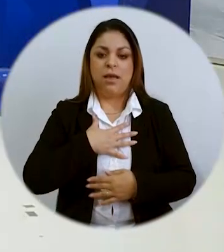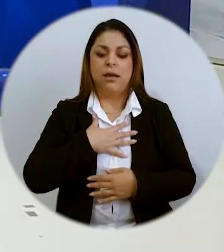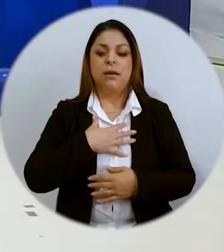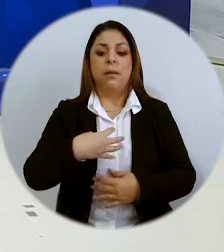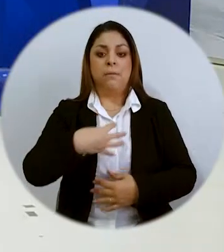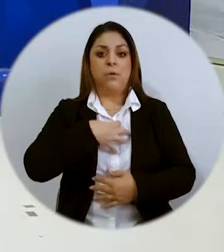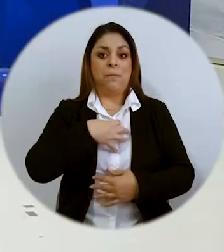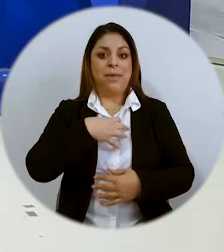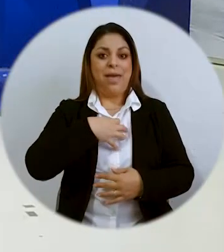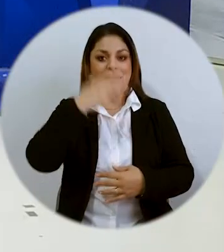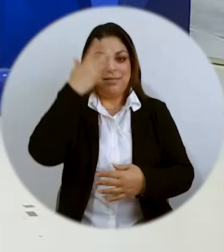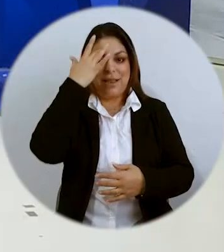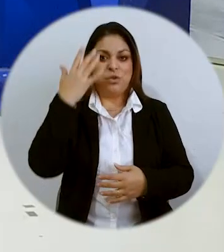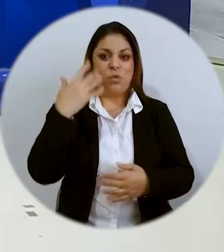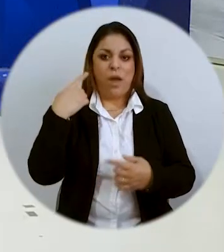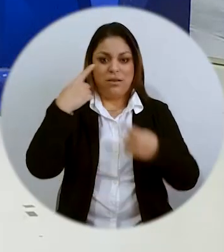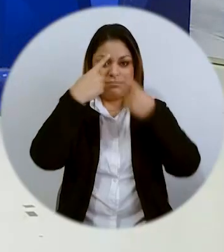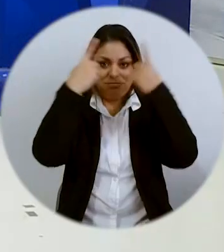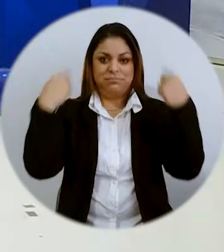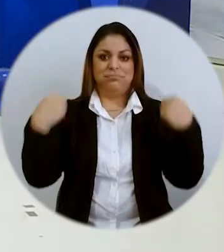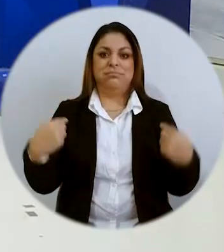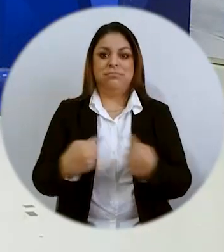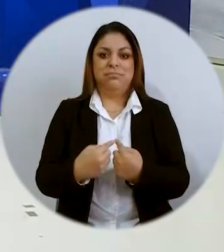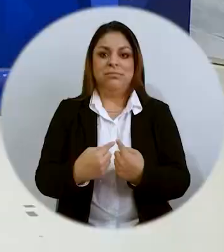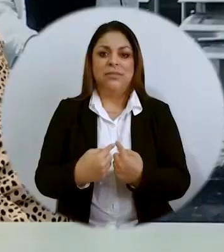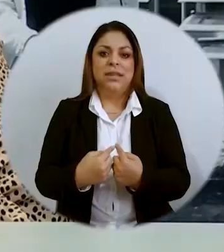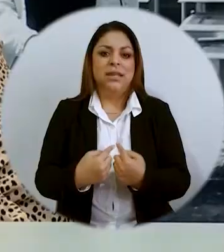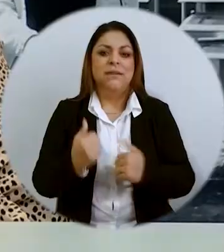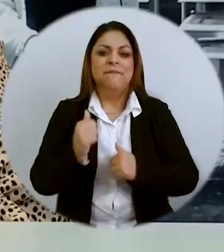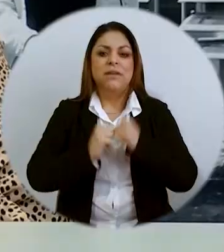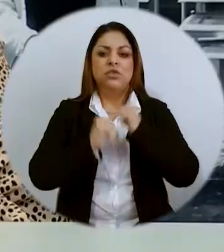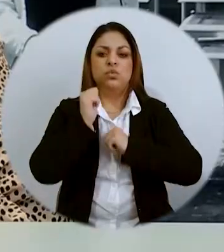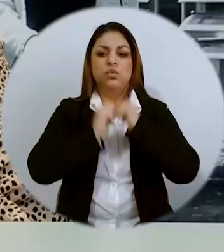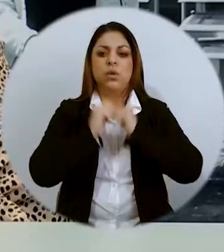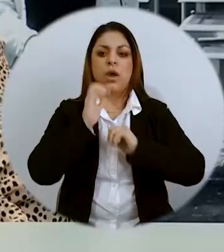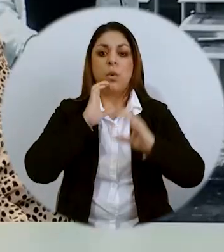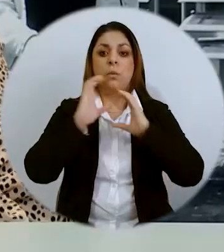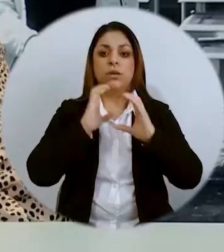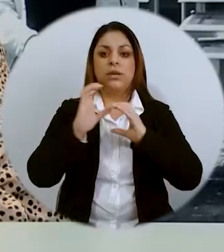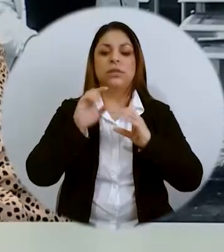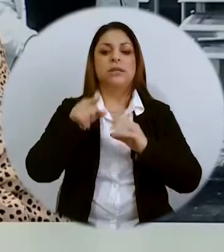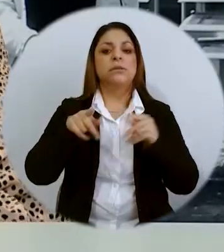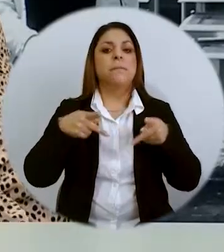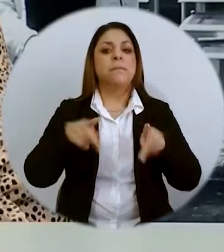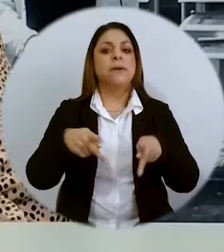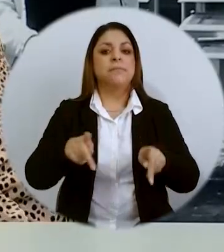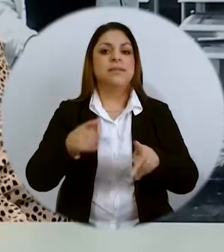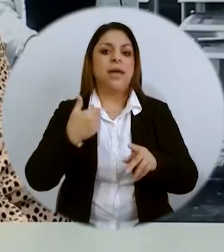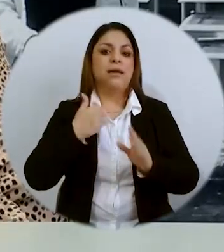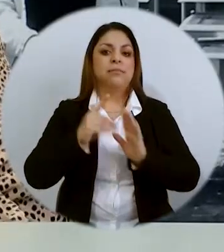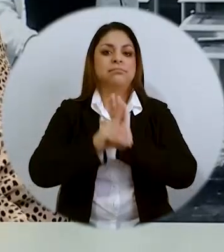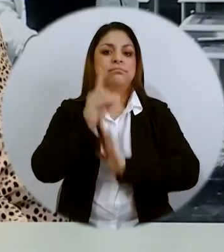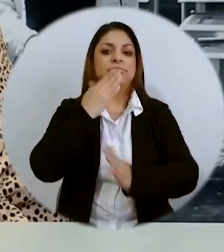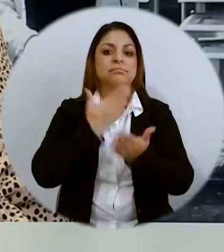intelectual, de también infraestructura de telecomunicaciones que permitan que haya un desarrollo también